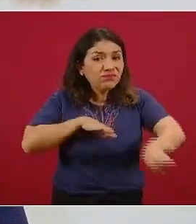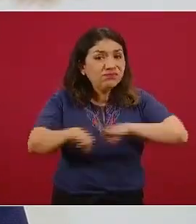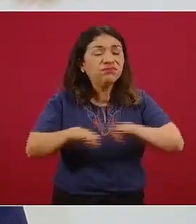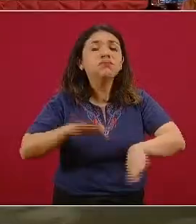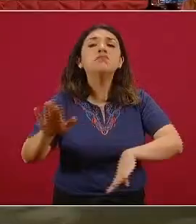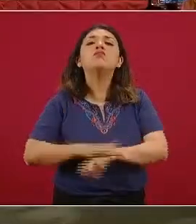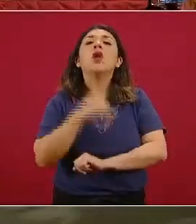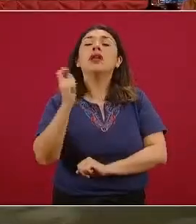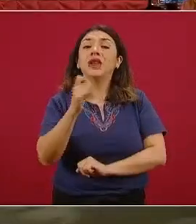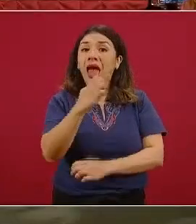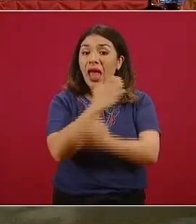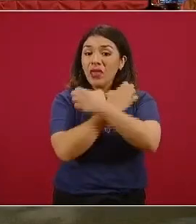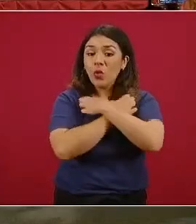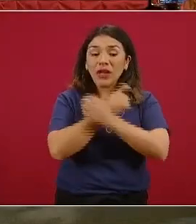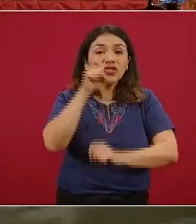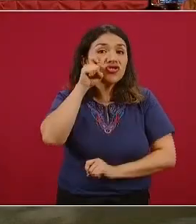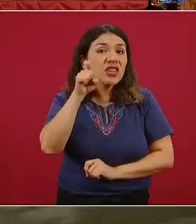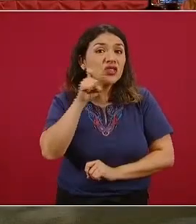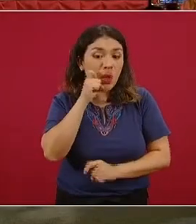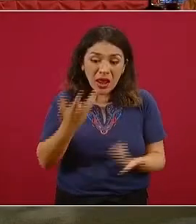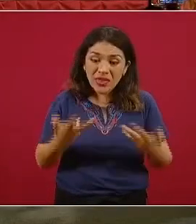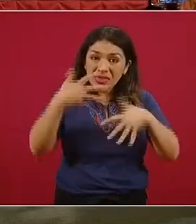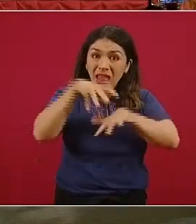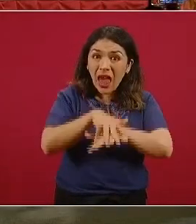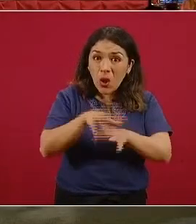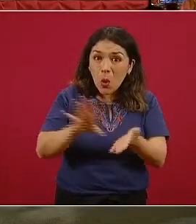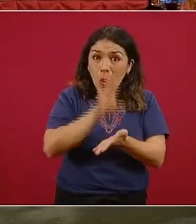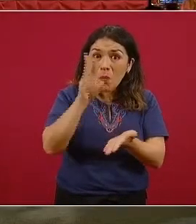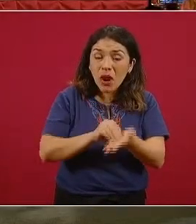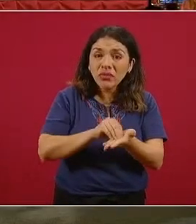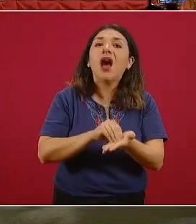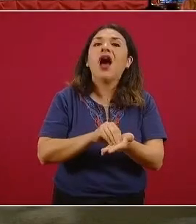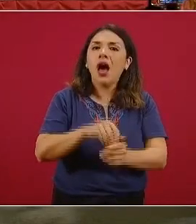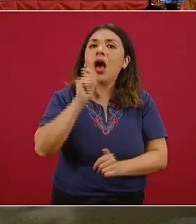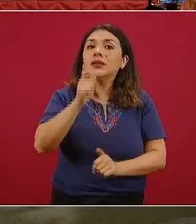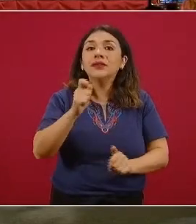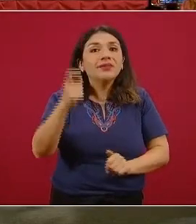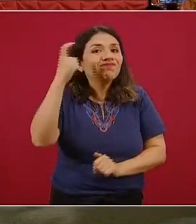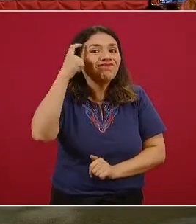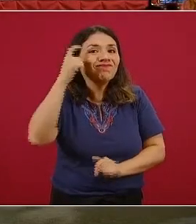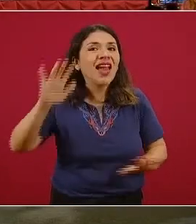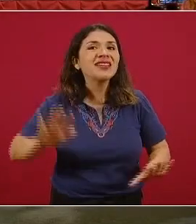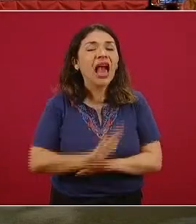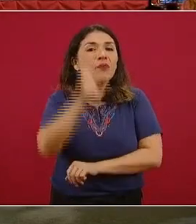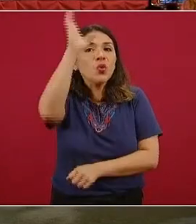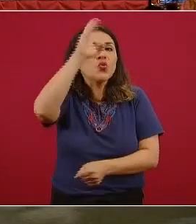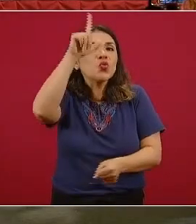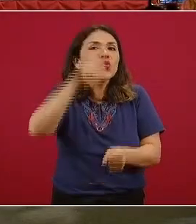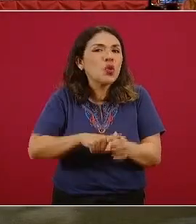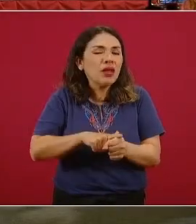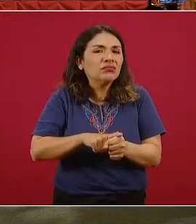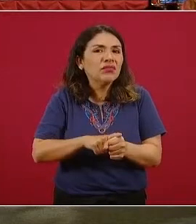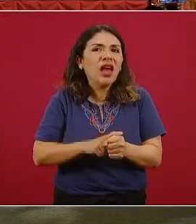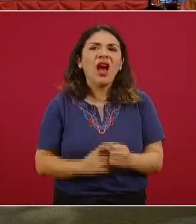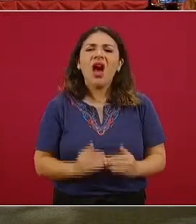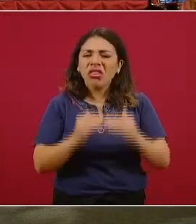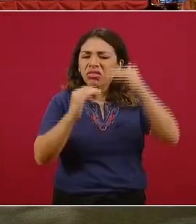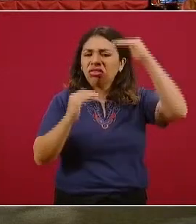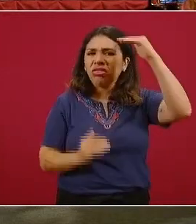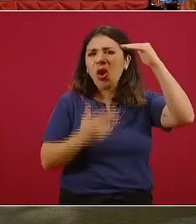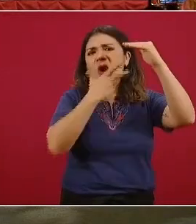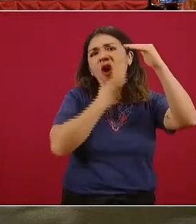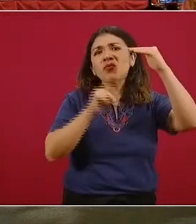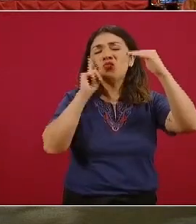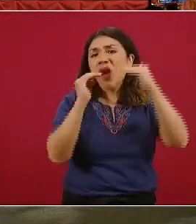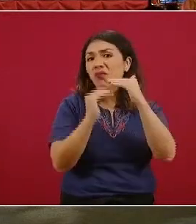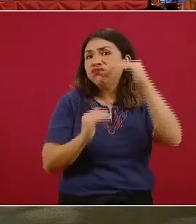cuando hablamos de educación sexual integral, estamos hablando de un cambio cultural, de acabar con las desigualdades de